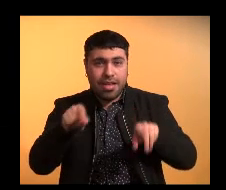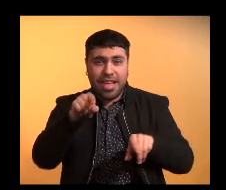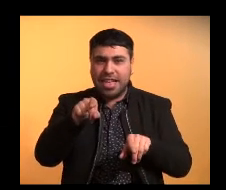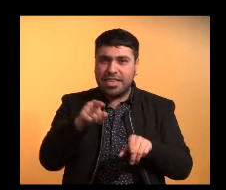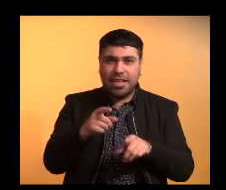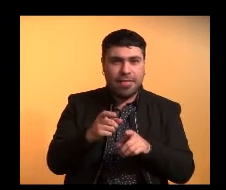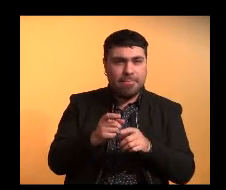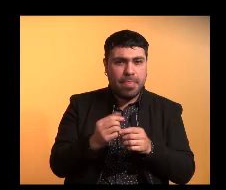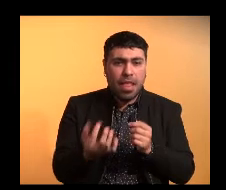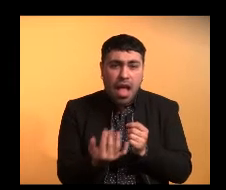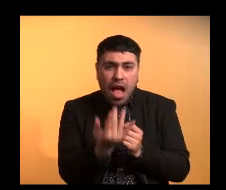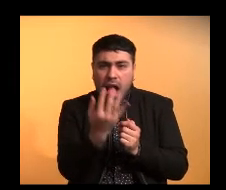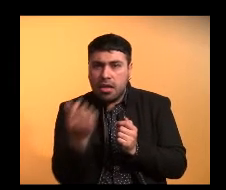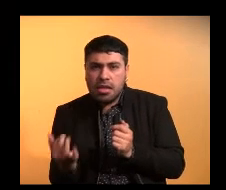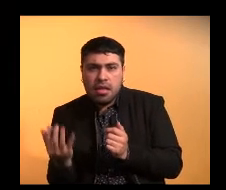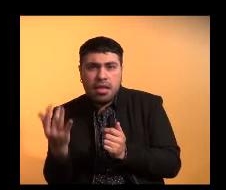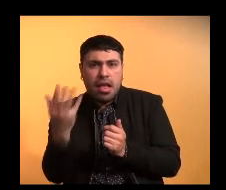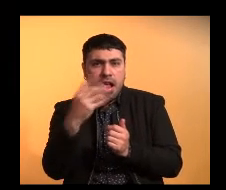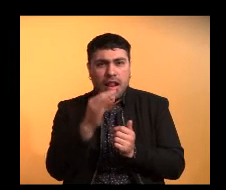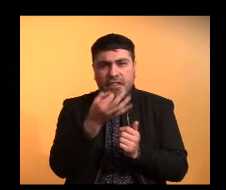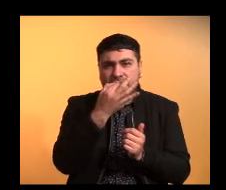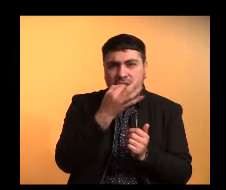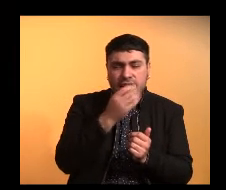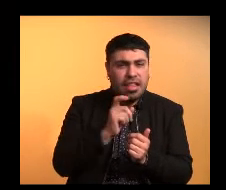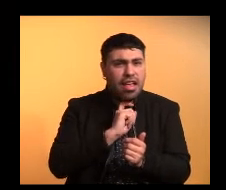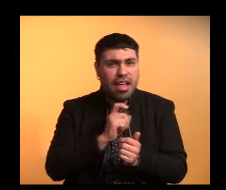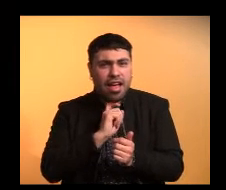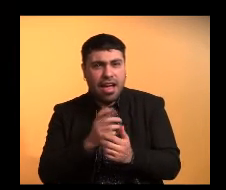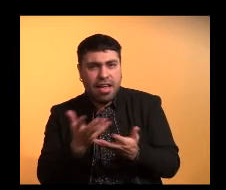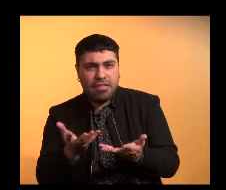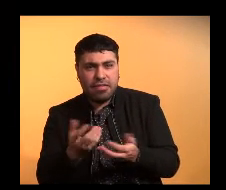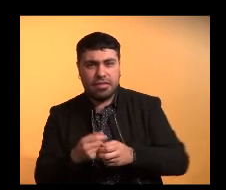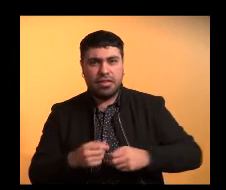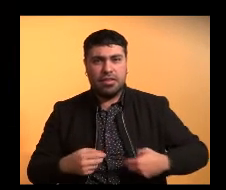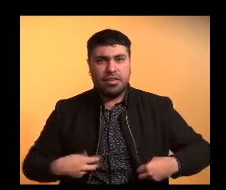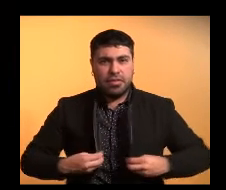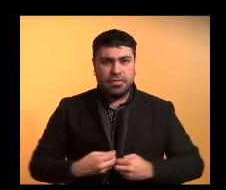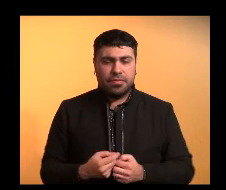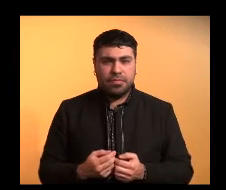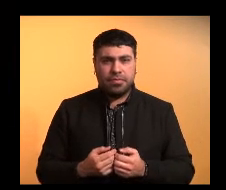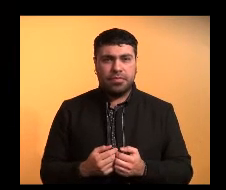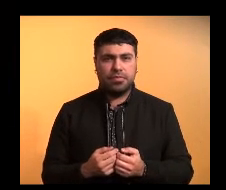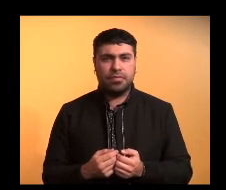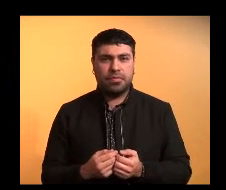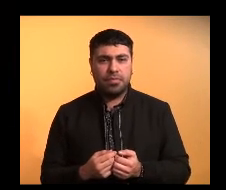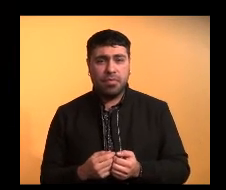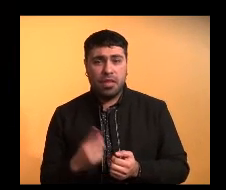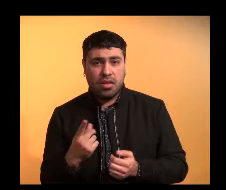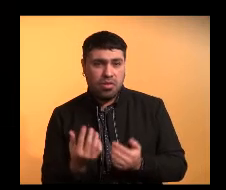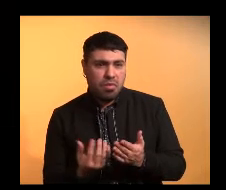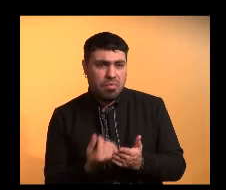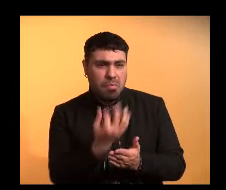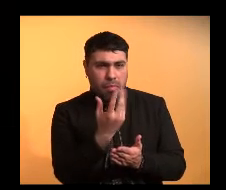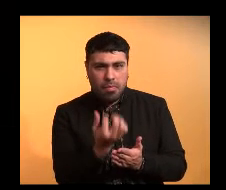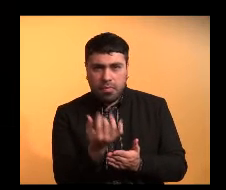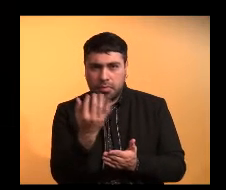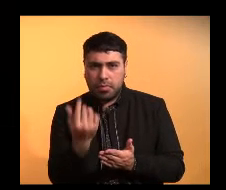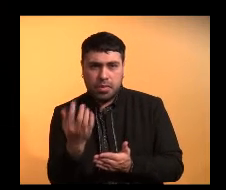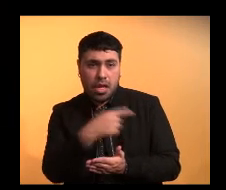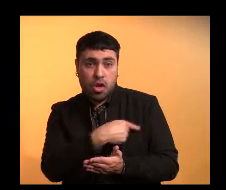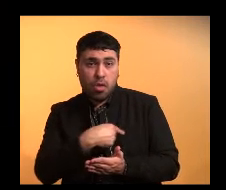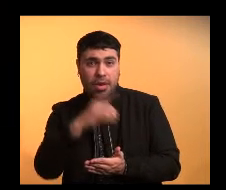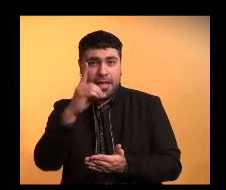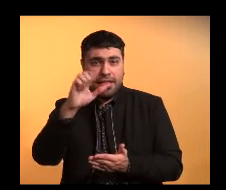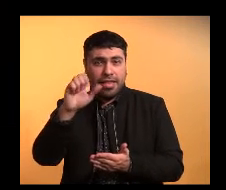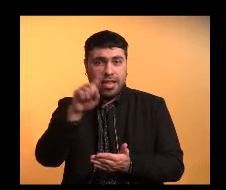algas cafés que aparecen, la mayoría pertenecen precisamente a este orden de desmarestiales. Ahí hay esas especies que aparecen ahí son desmarestias, ahí